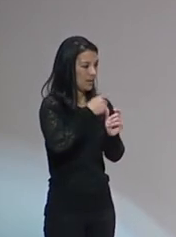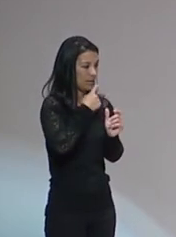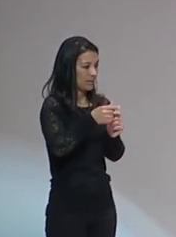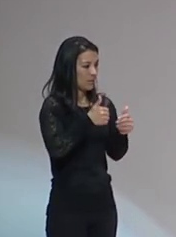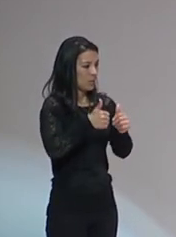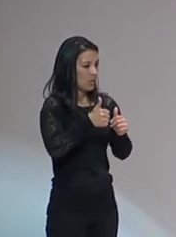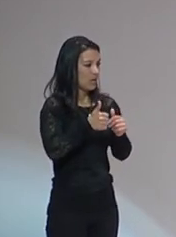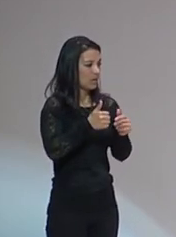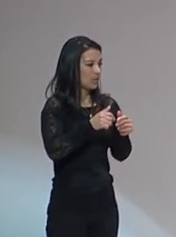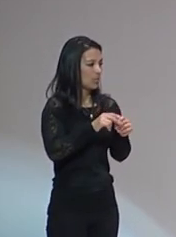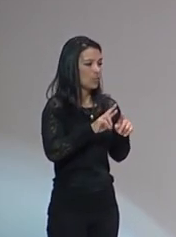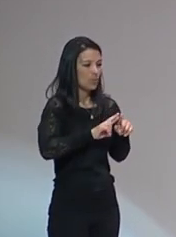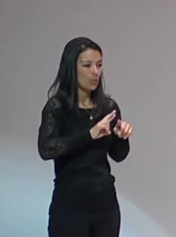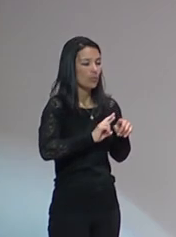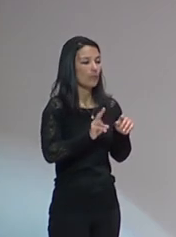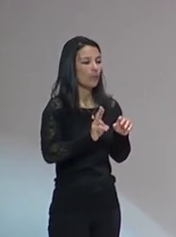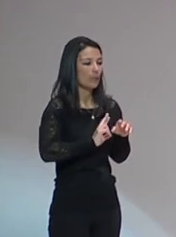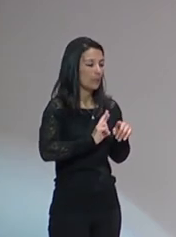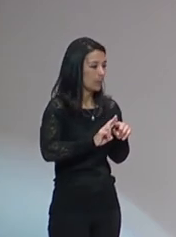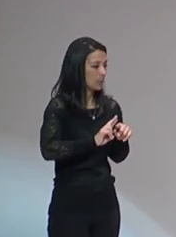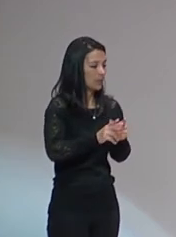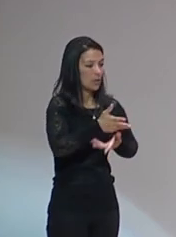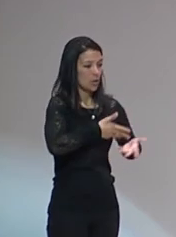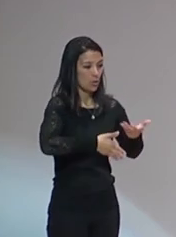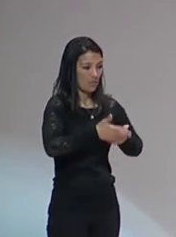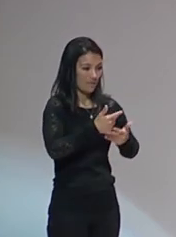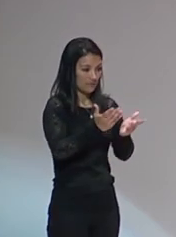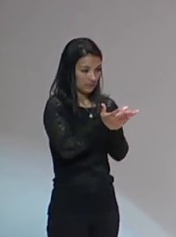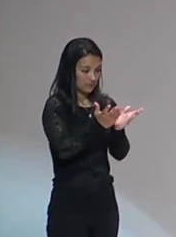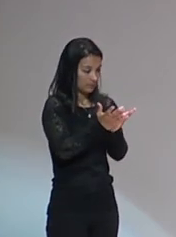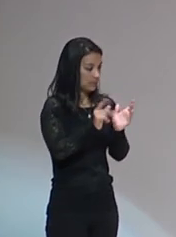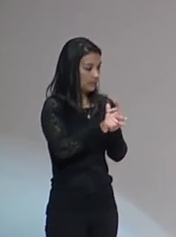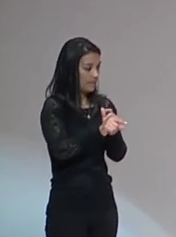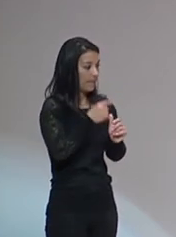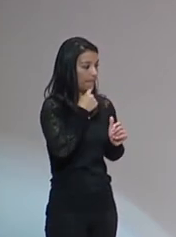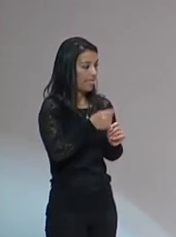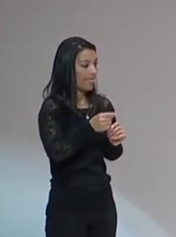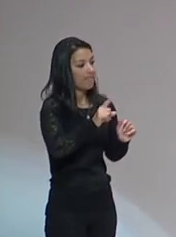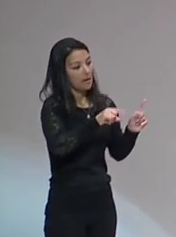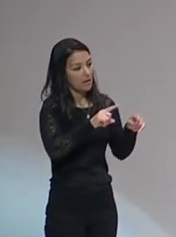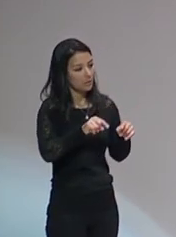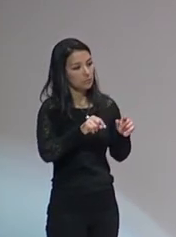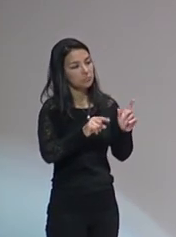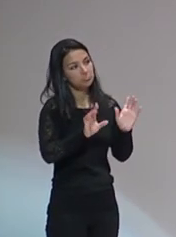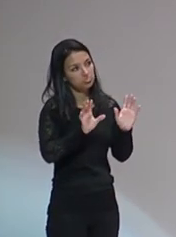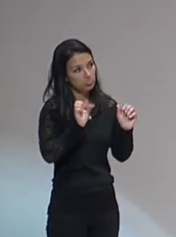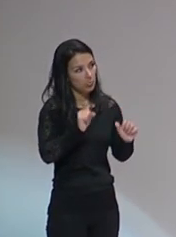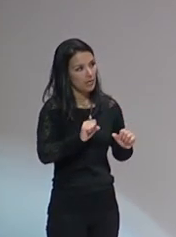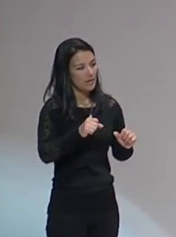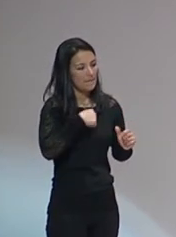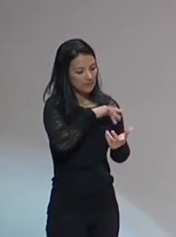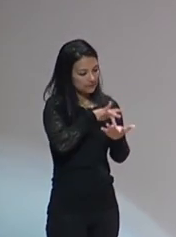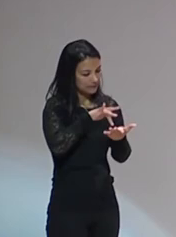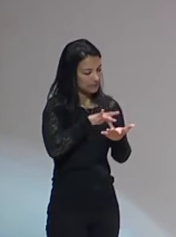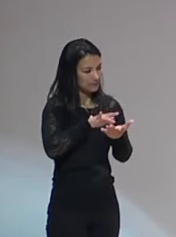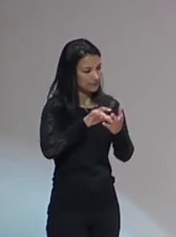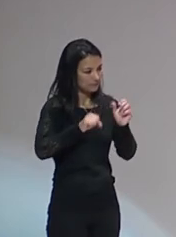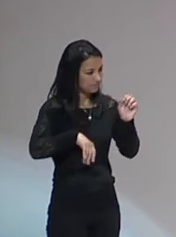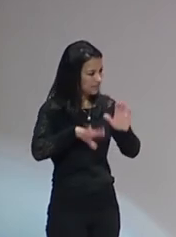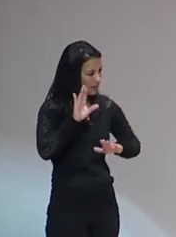de convivencia escolar. Los comités de convivencia escolar pueden ser más vivos, más participativos,